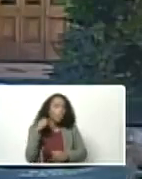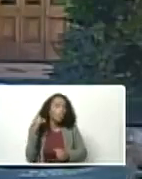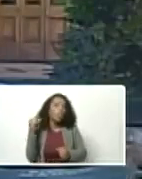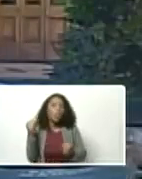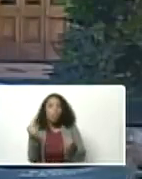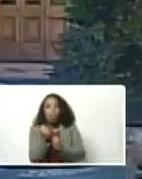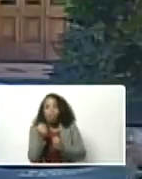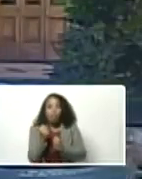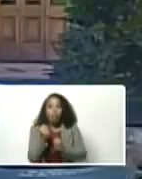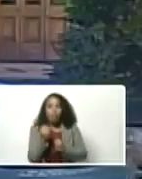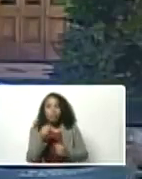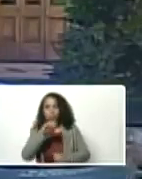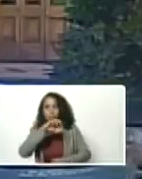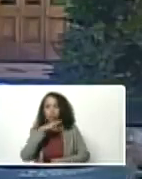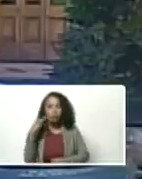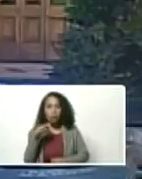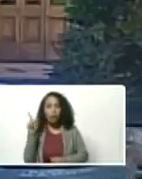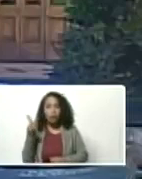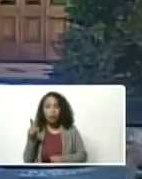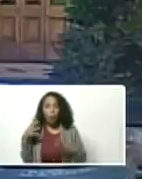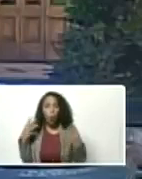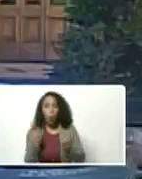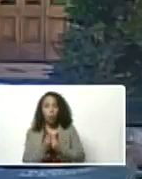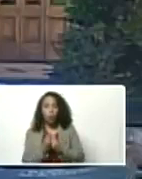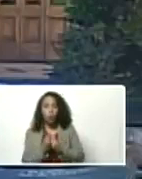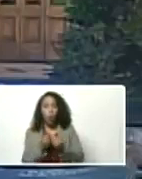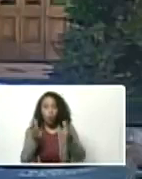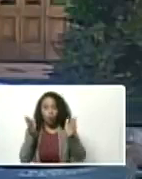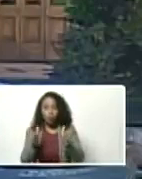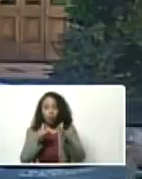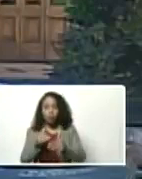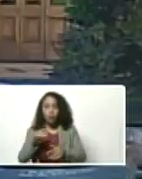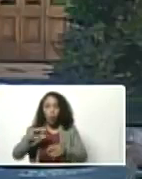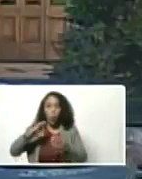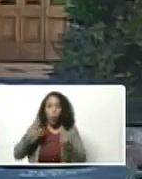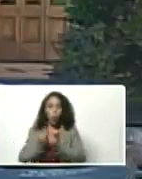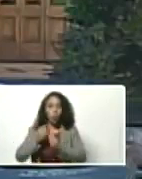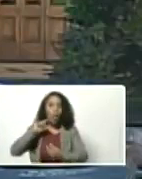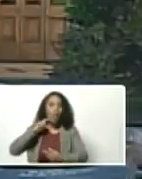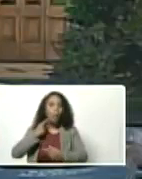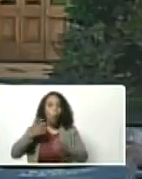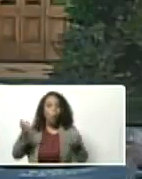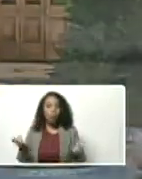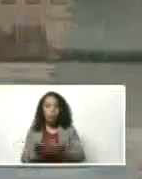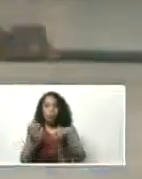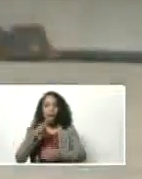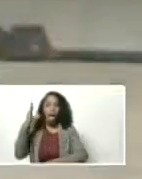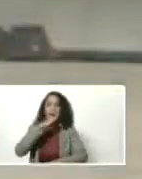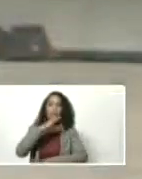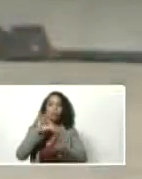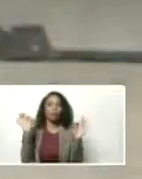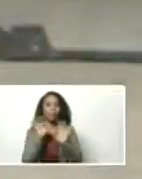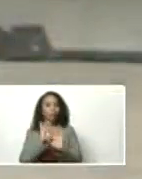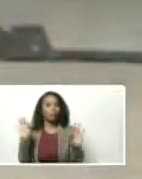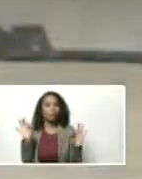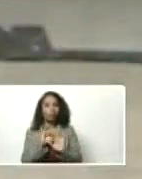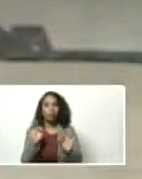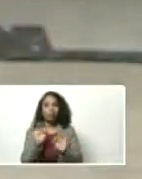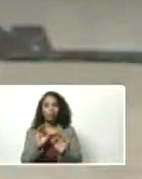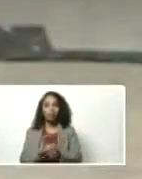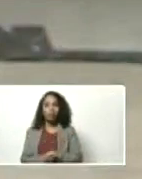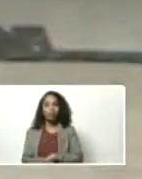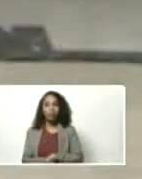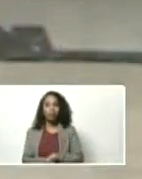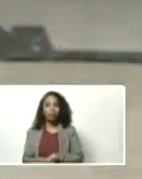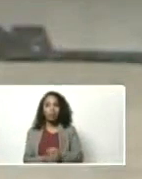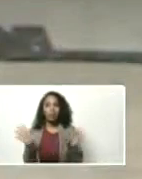grande. Y lo acompañamos con un papelón con limón, sin picante, sin picante.